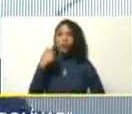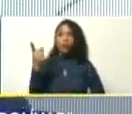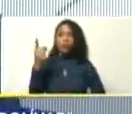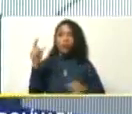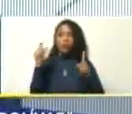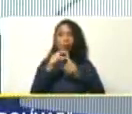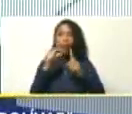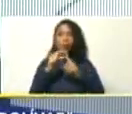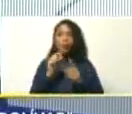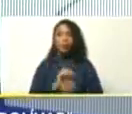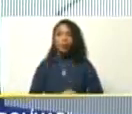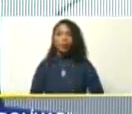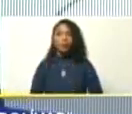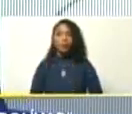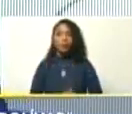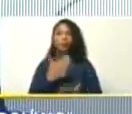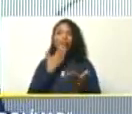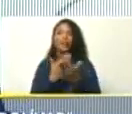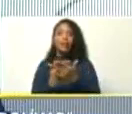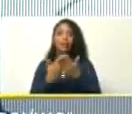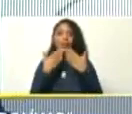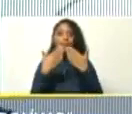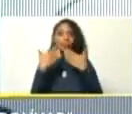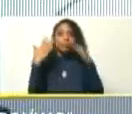versos. Muchísimas gracias.